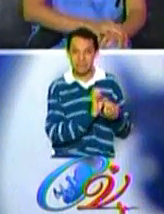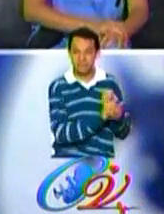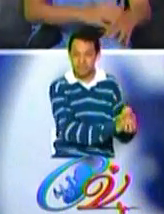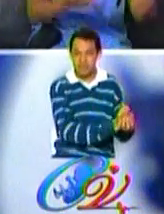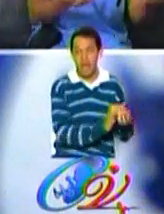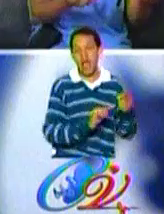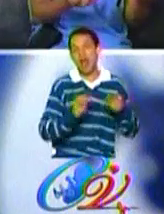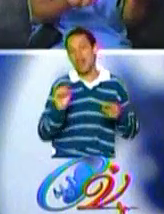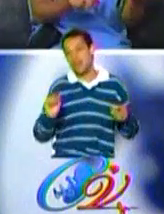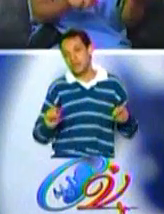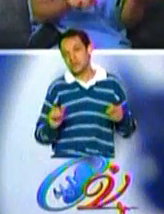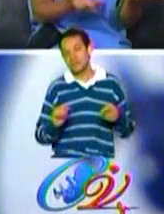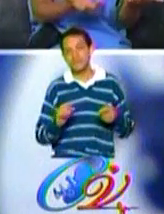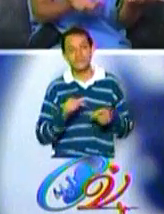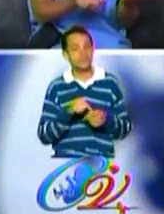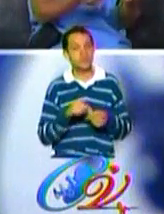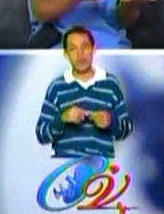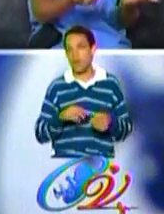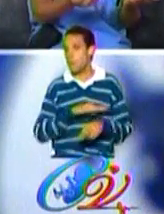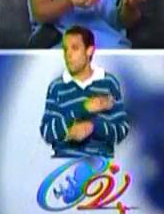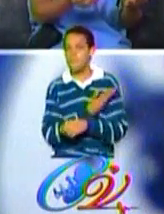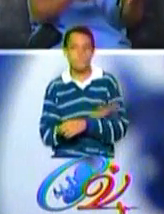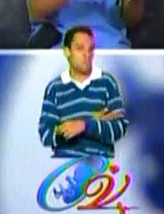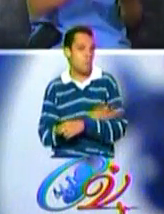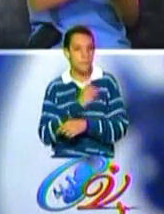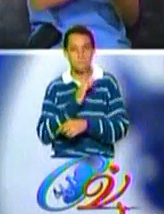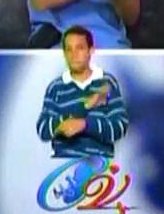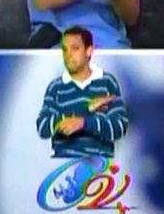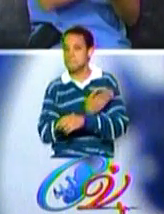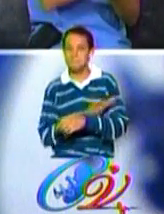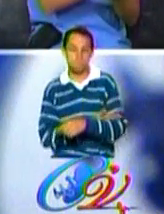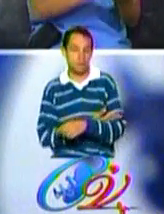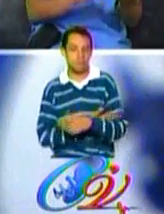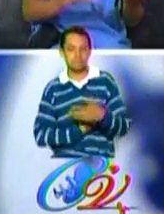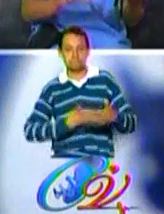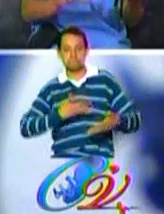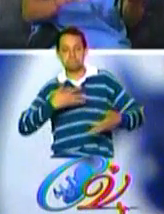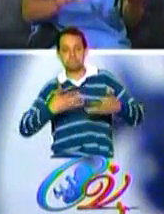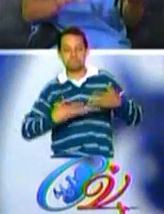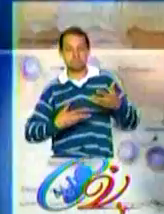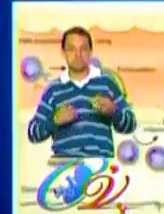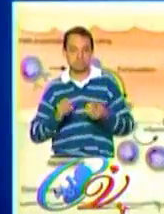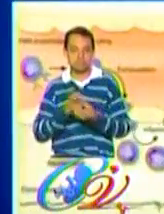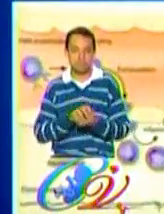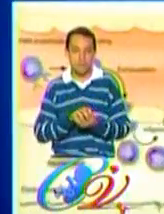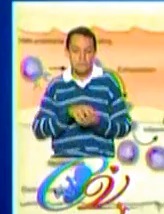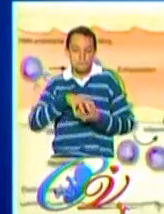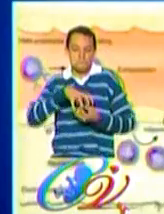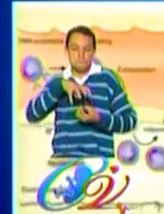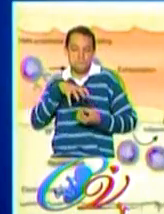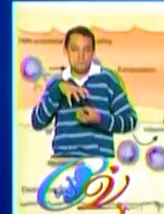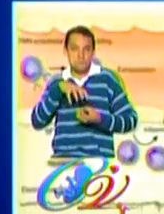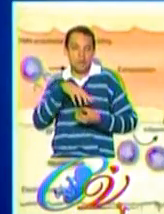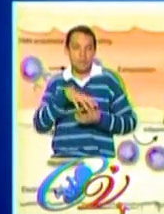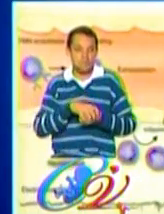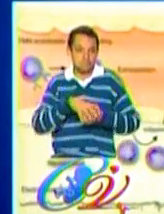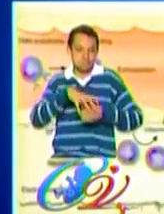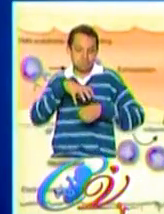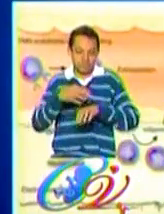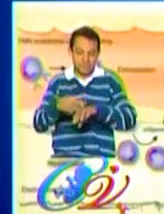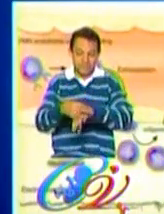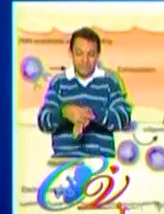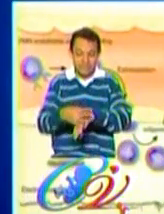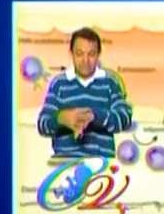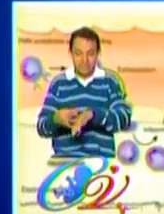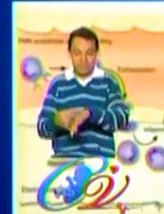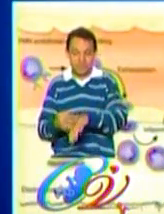a veces la célula no es capaz de sacarlo, entonces crea como una capa de inflamación dentro de las venas que tapa